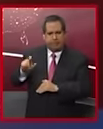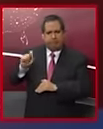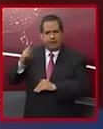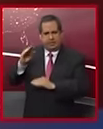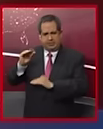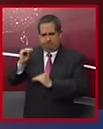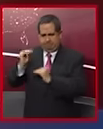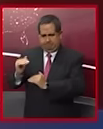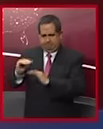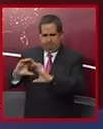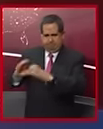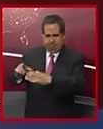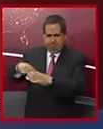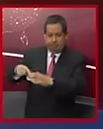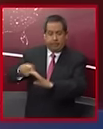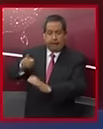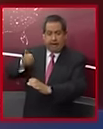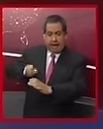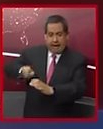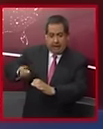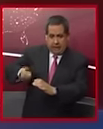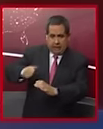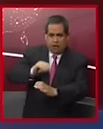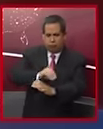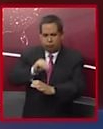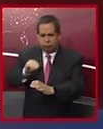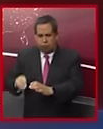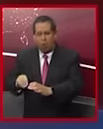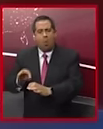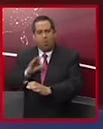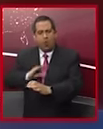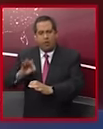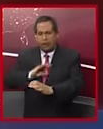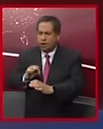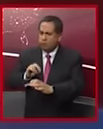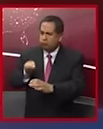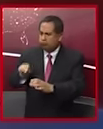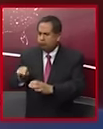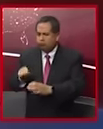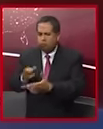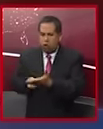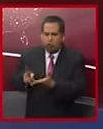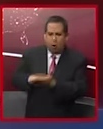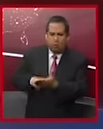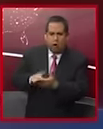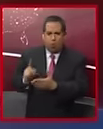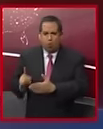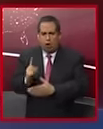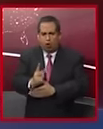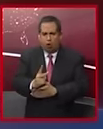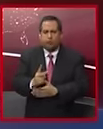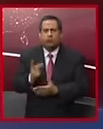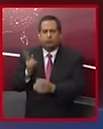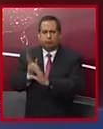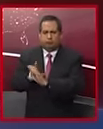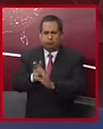Cada legislador, de los que integran la Asamblea Constituyente, podrá formar parte hasta de 2 comisiones.